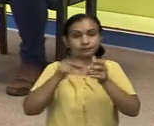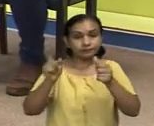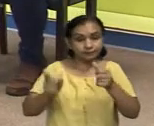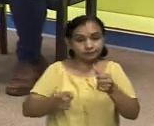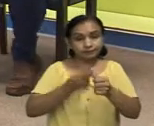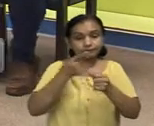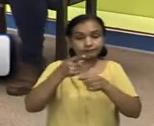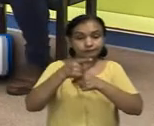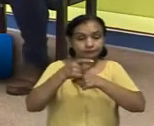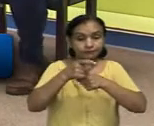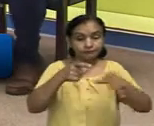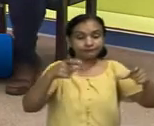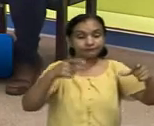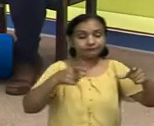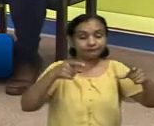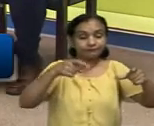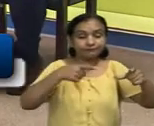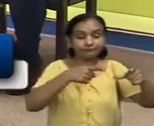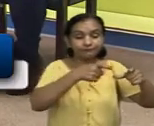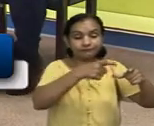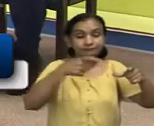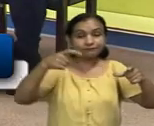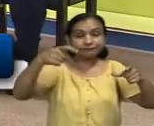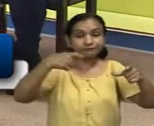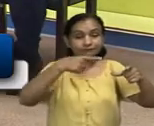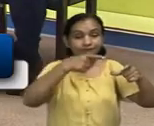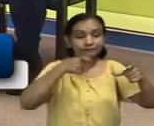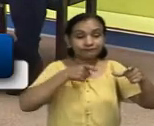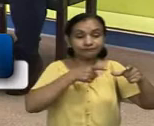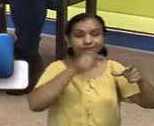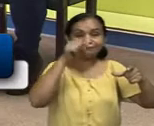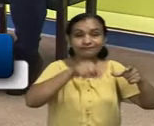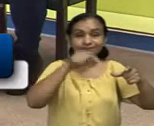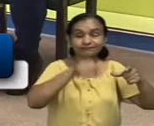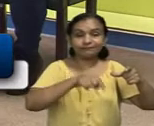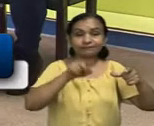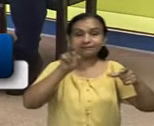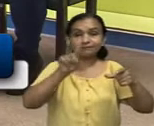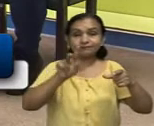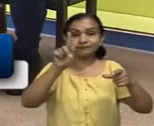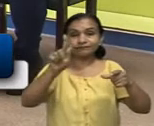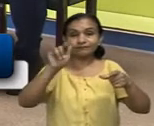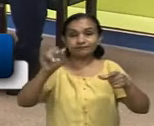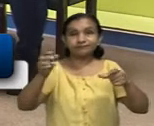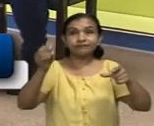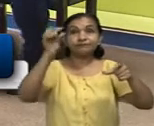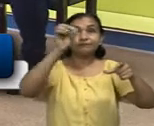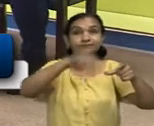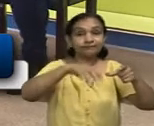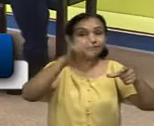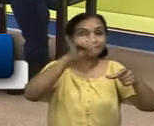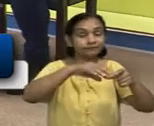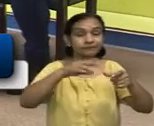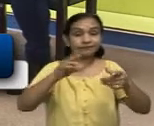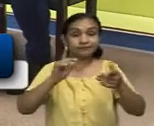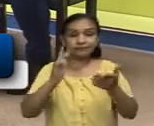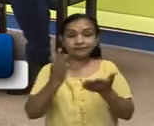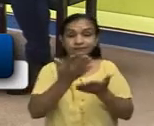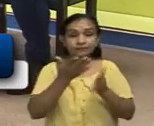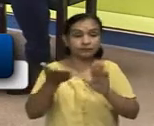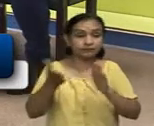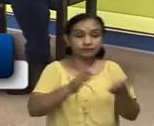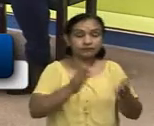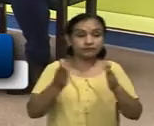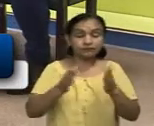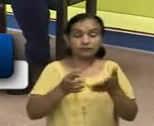la parte fuera del agua, en ambiente. En la parte acuática andamos aplicando correctamente lo que es el BTI, que es todo lo que elimina son las larvas y